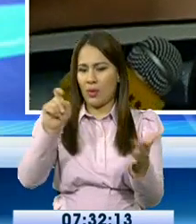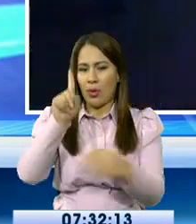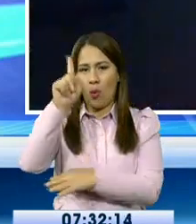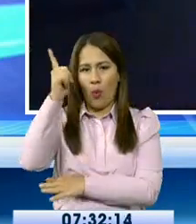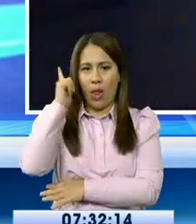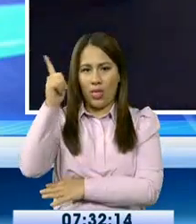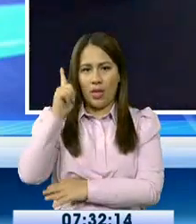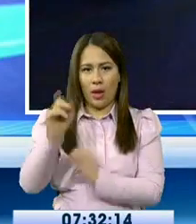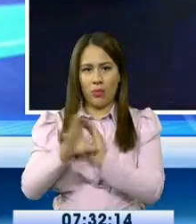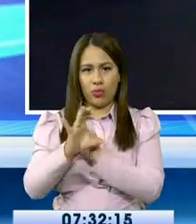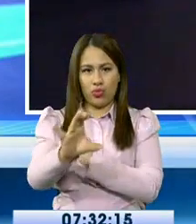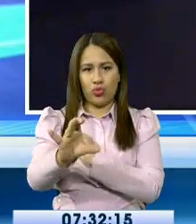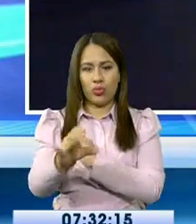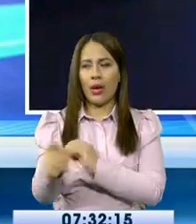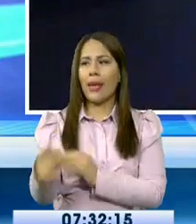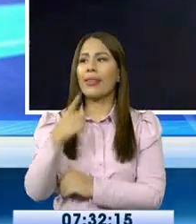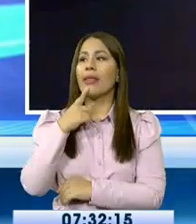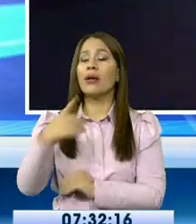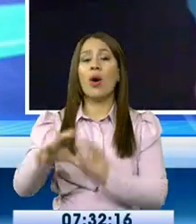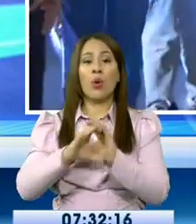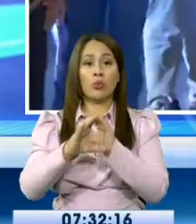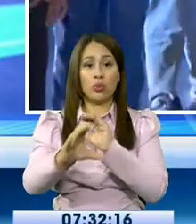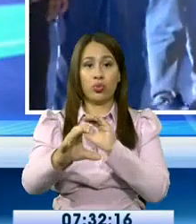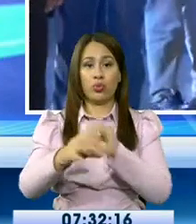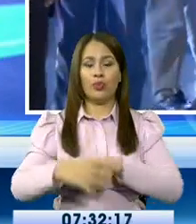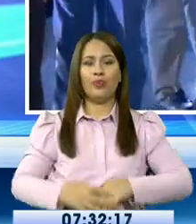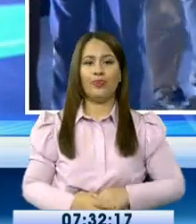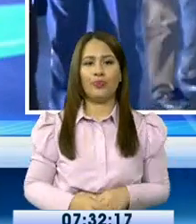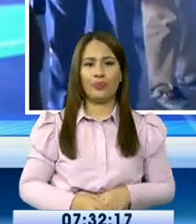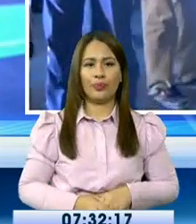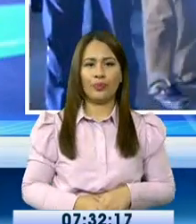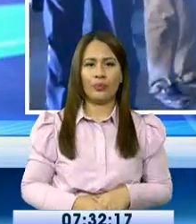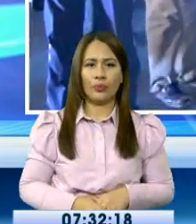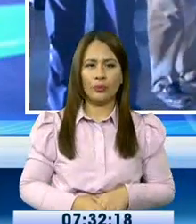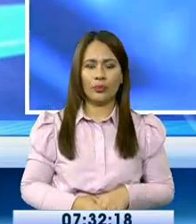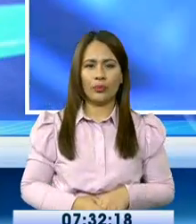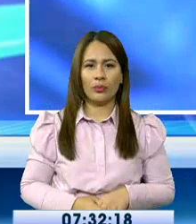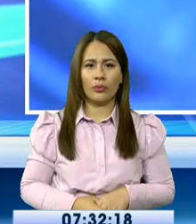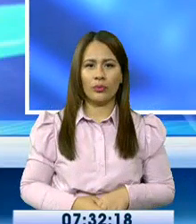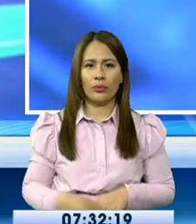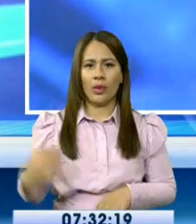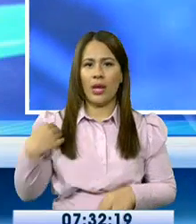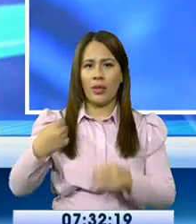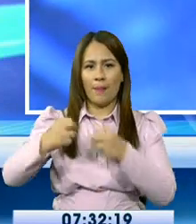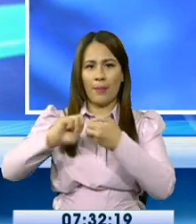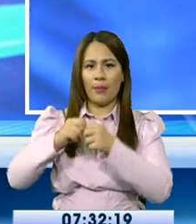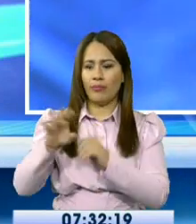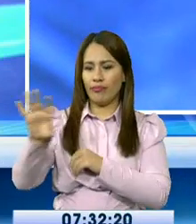dicen que los buses cuyos choferes cometen irregularidades los